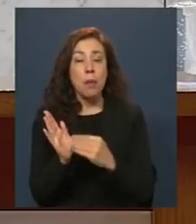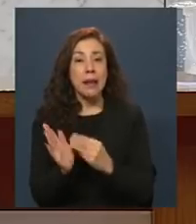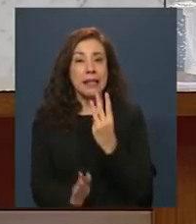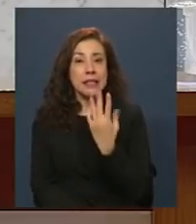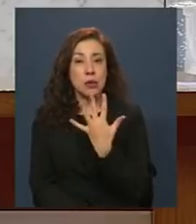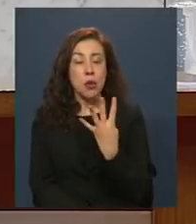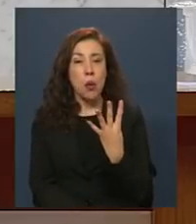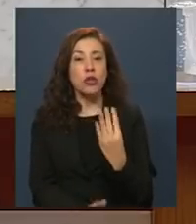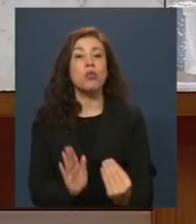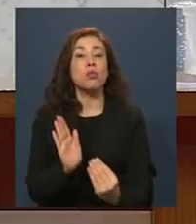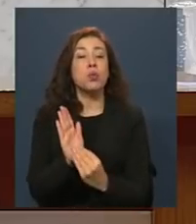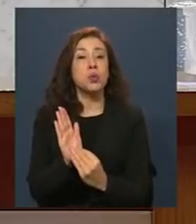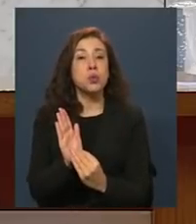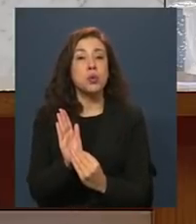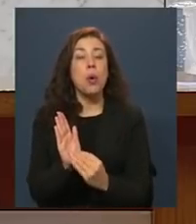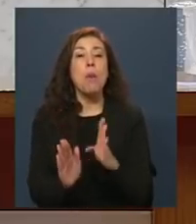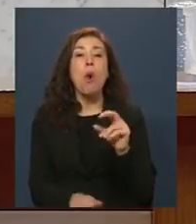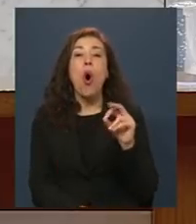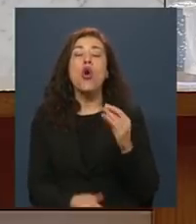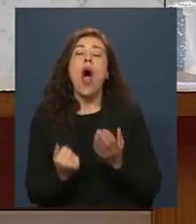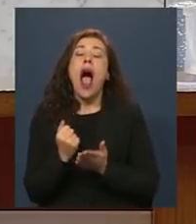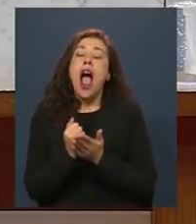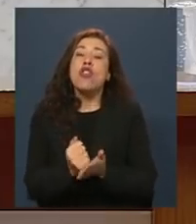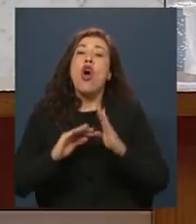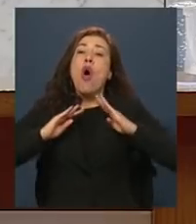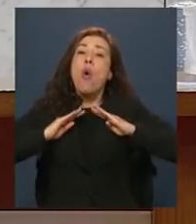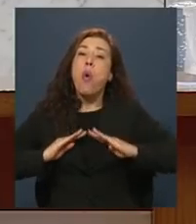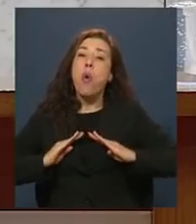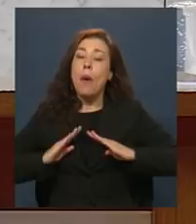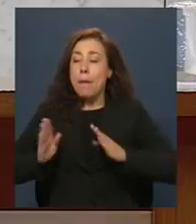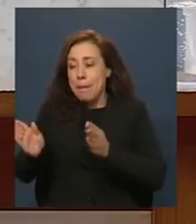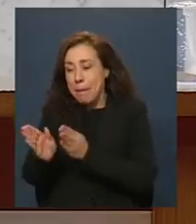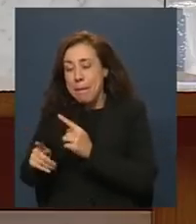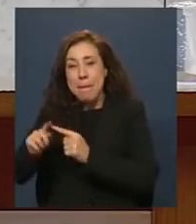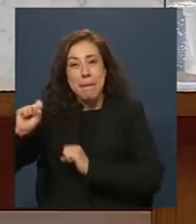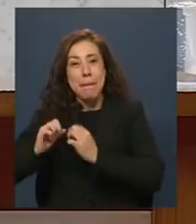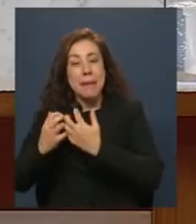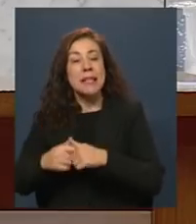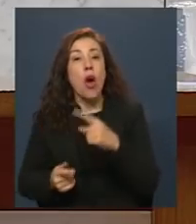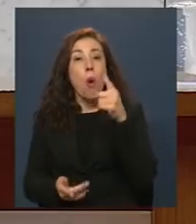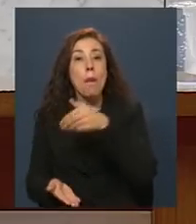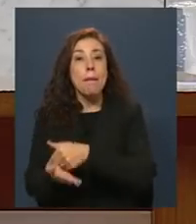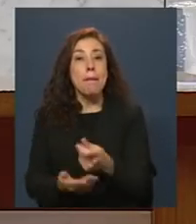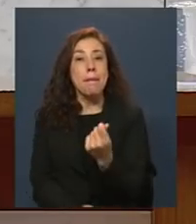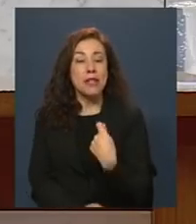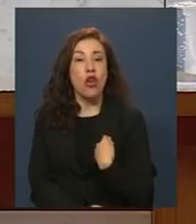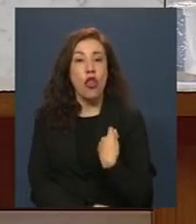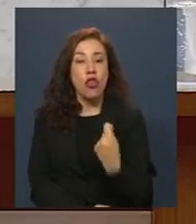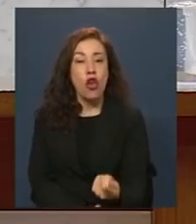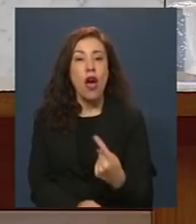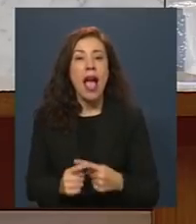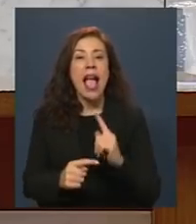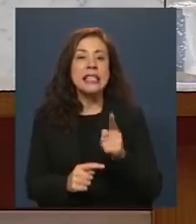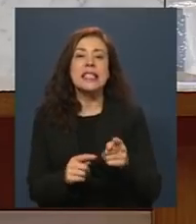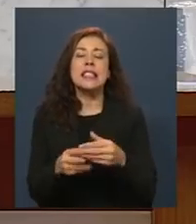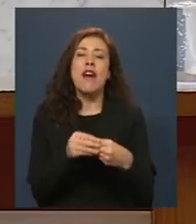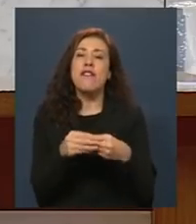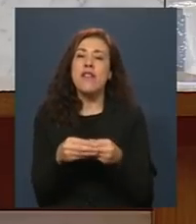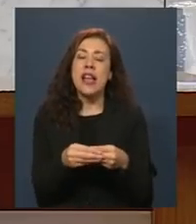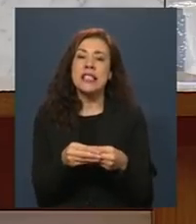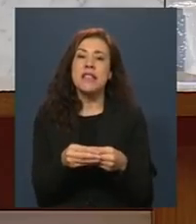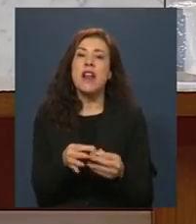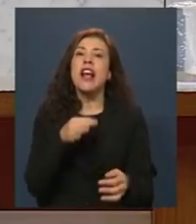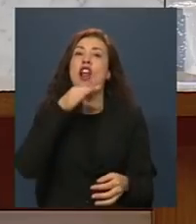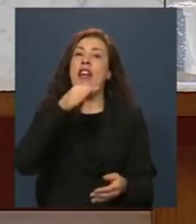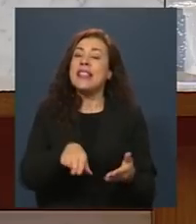21.354 se asignó el bono de alivio a las micro y pequeñas empresas por la suma de 1 millón de pesos y con requisitos más flexibles que los propuestos